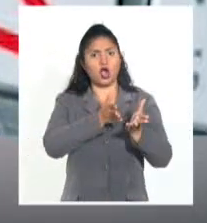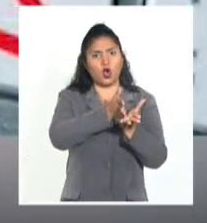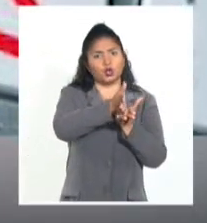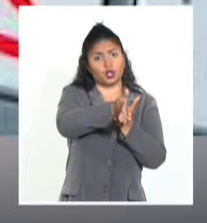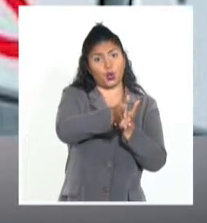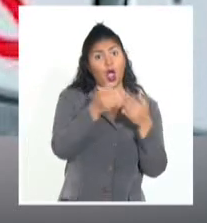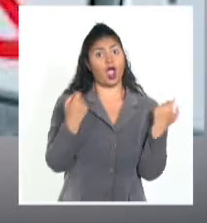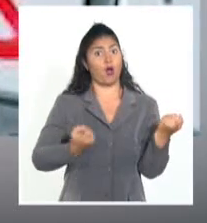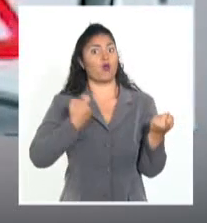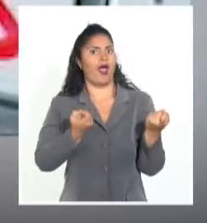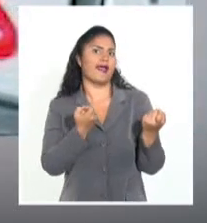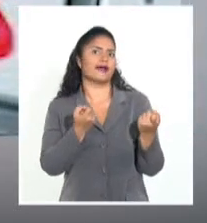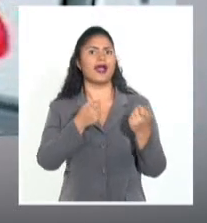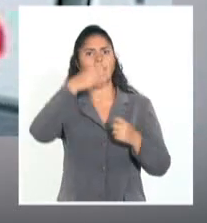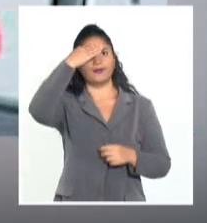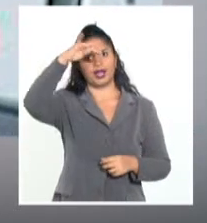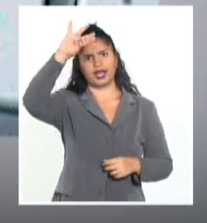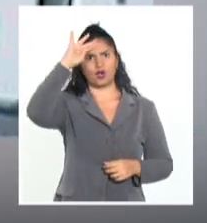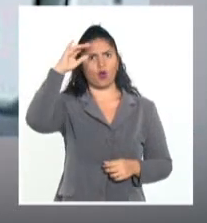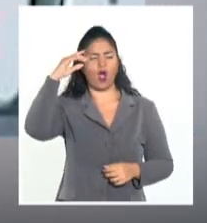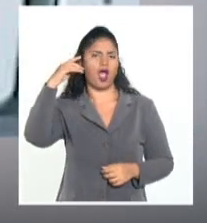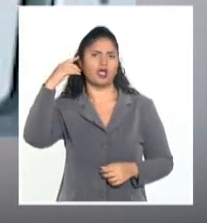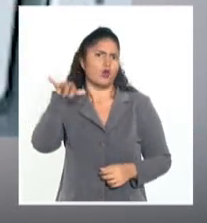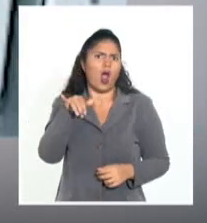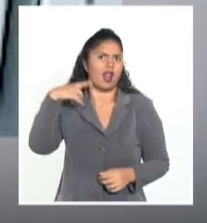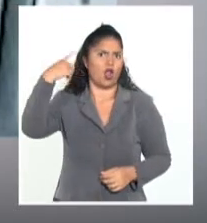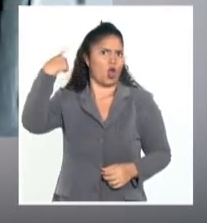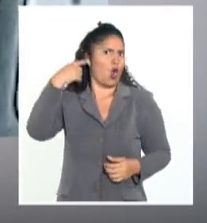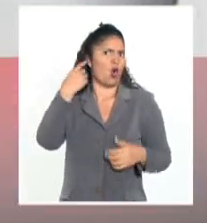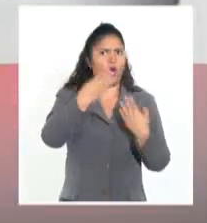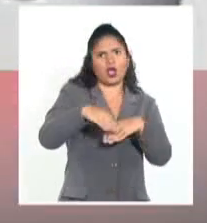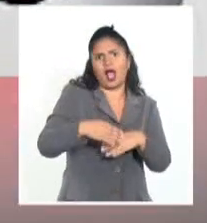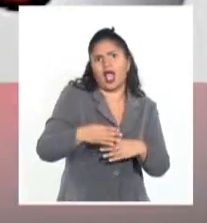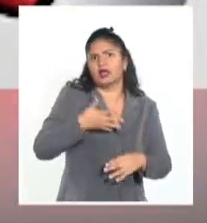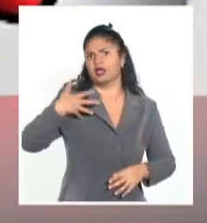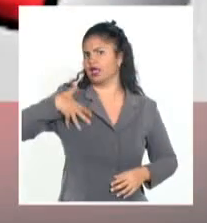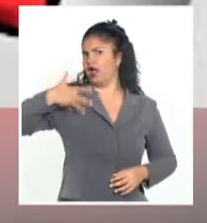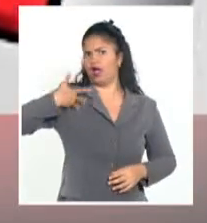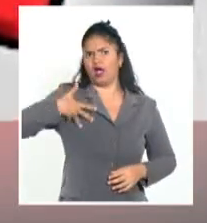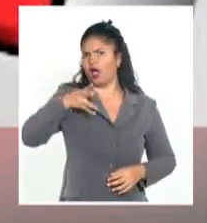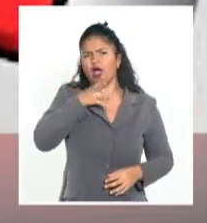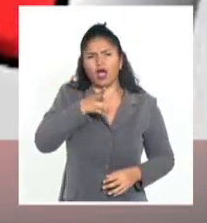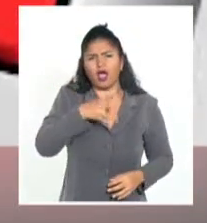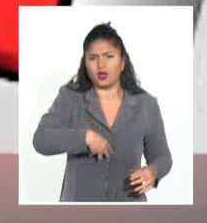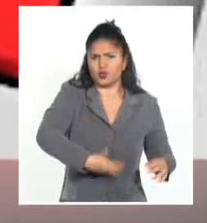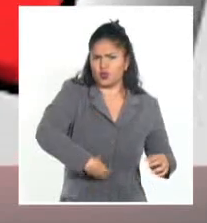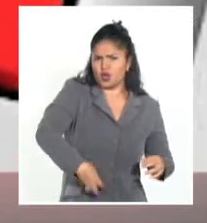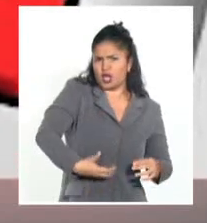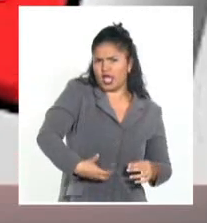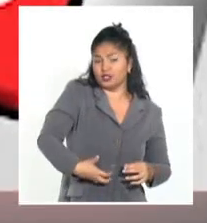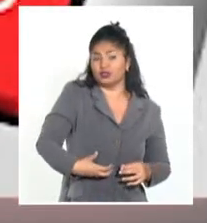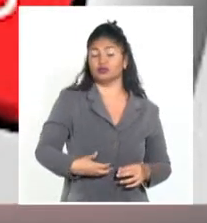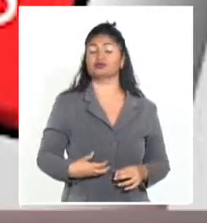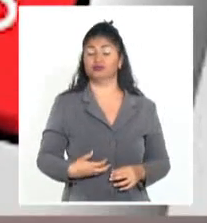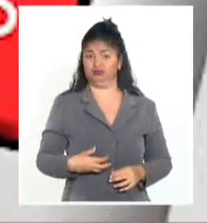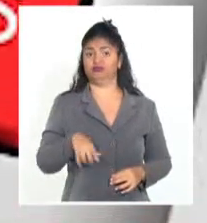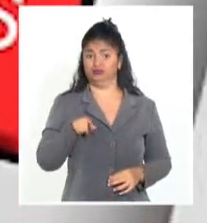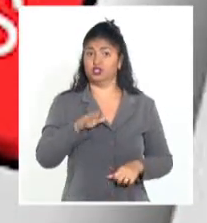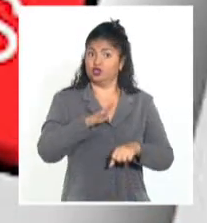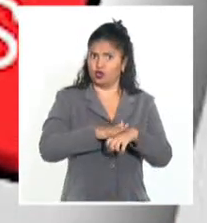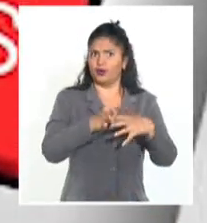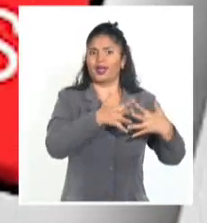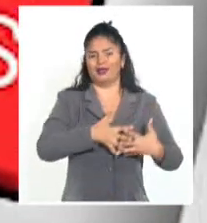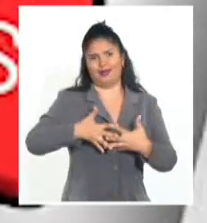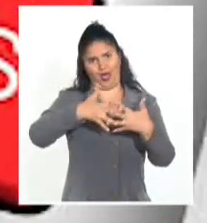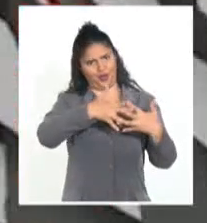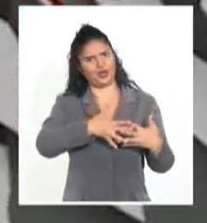mediática y propagandística sin precedentes. Y no ha sido menos. Aquella investigación y otras evidencias confirman que el gobierno de los Estados